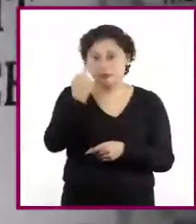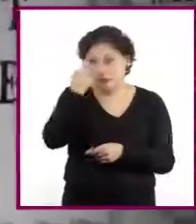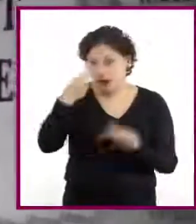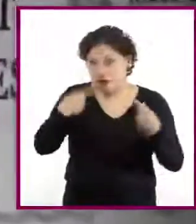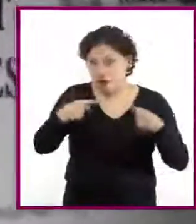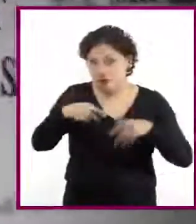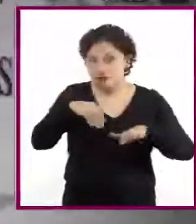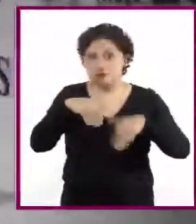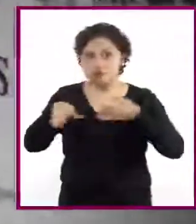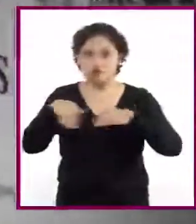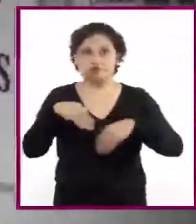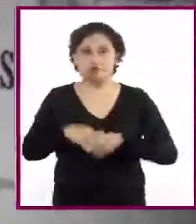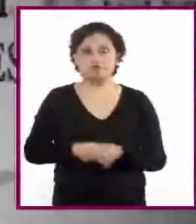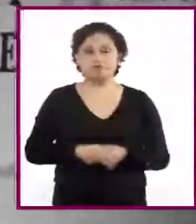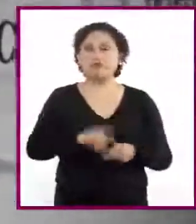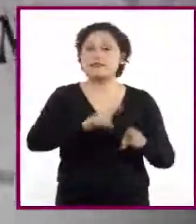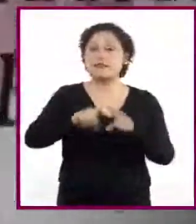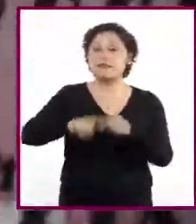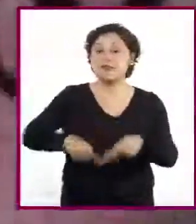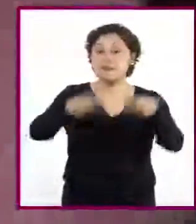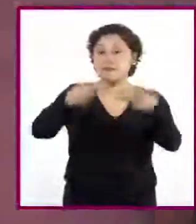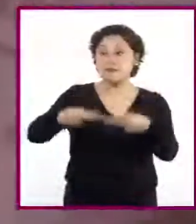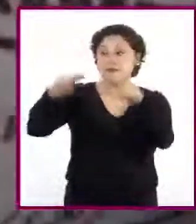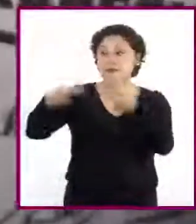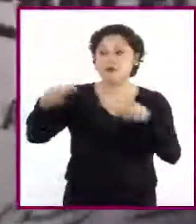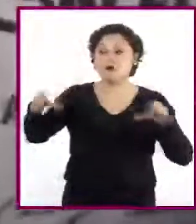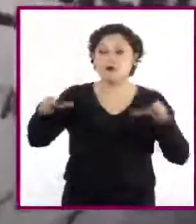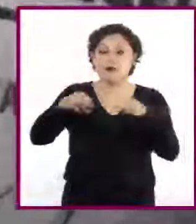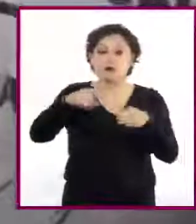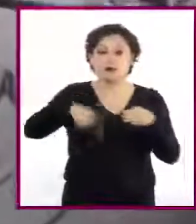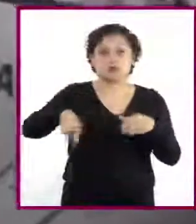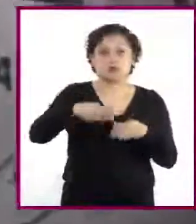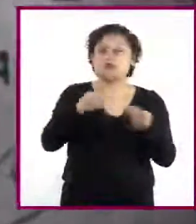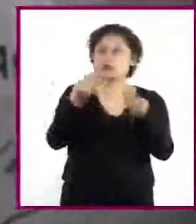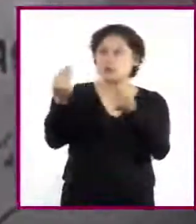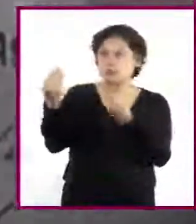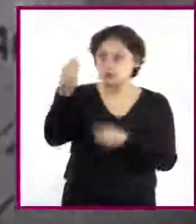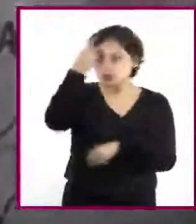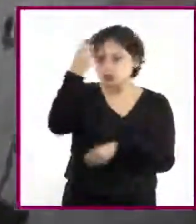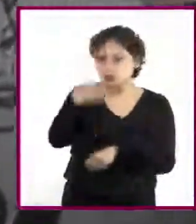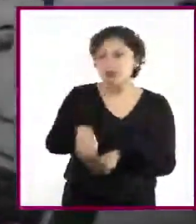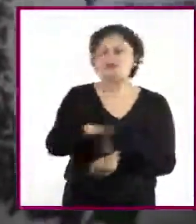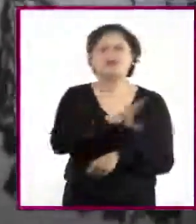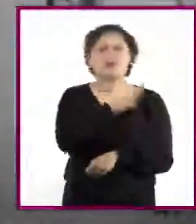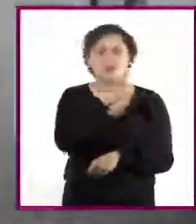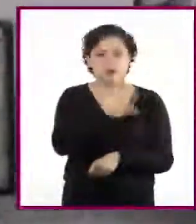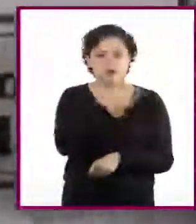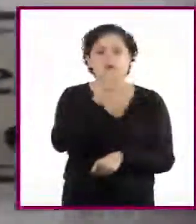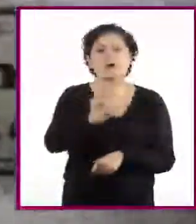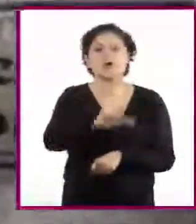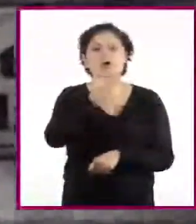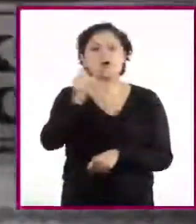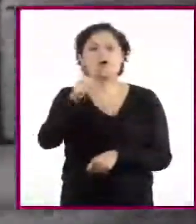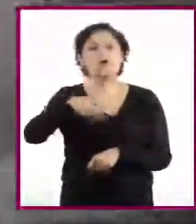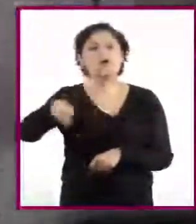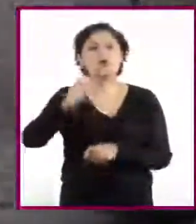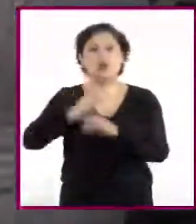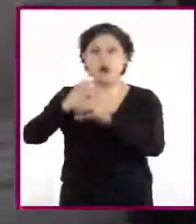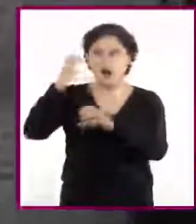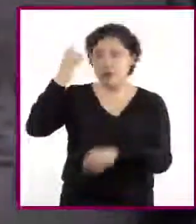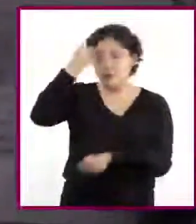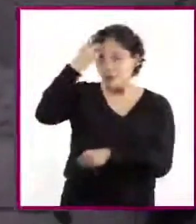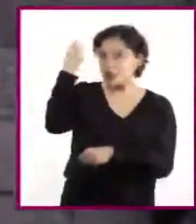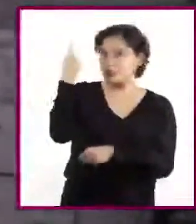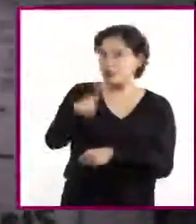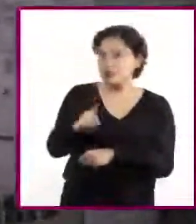Los dueños de los comercios del centro de la ciudad, blancos en su mayoría, así como los propietarios de la línea de camiones,